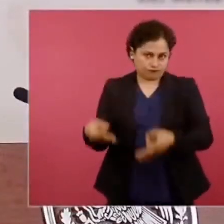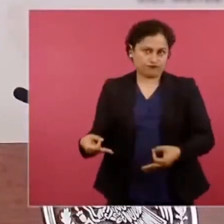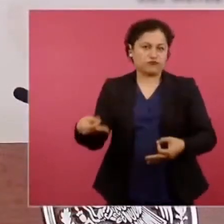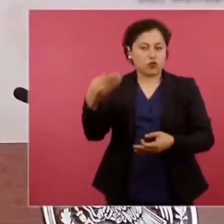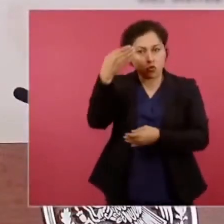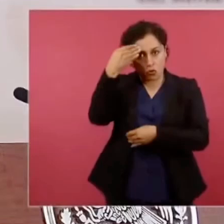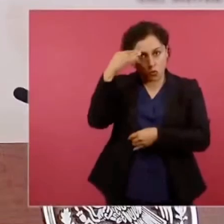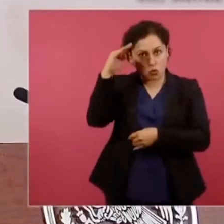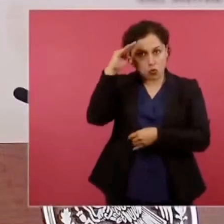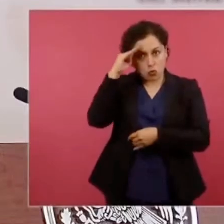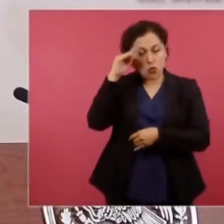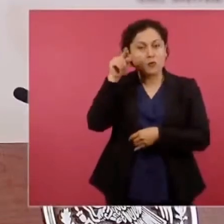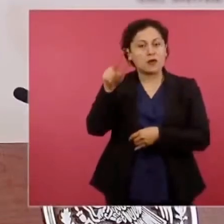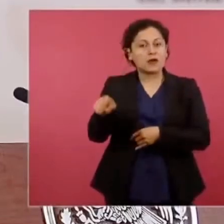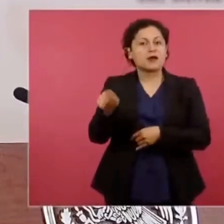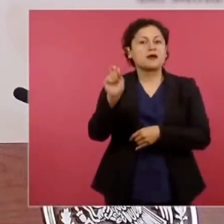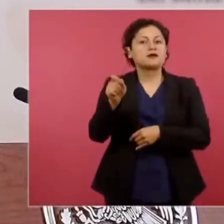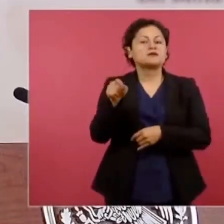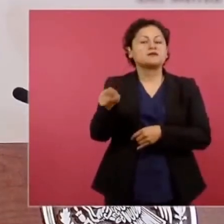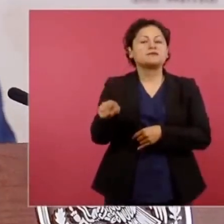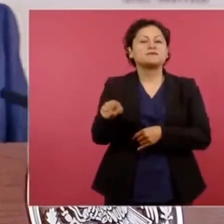un beisbolista muy bueno,